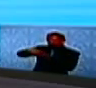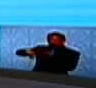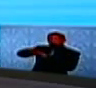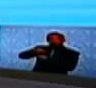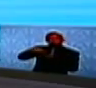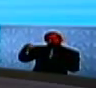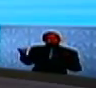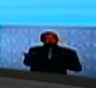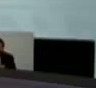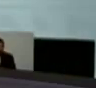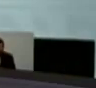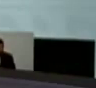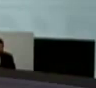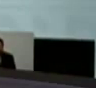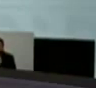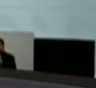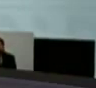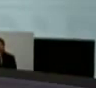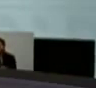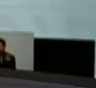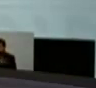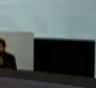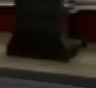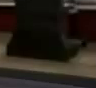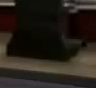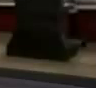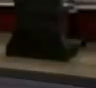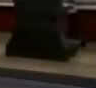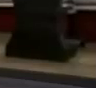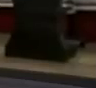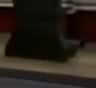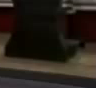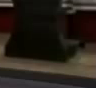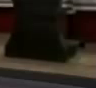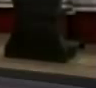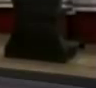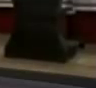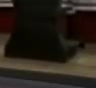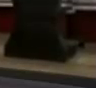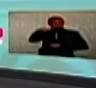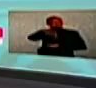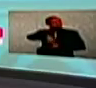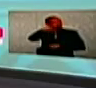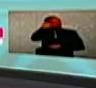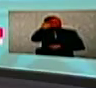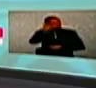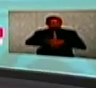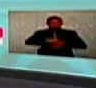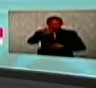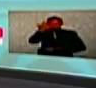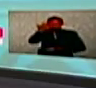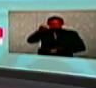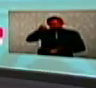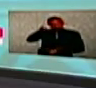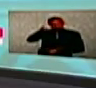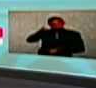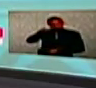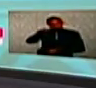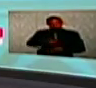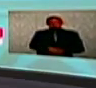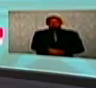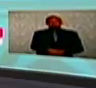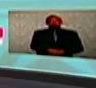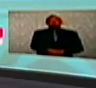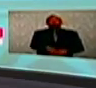agarrar, compactar, pegar los treparos a las redes sociales y que eso empiece a dar la vuelta como un gran desplante, ¿no?, de lo que nos tiene acostumbrados la